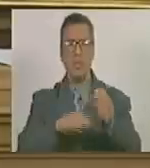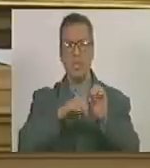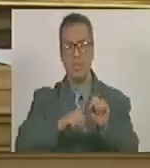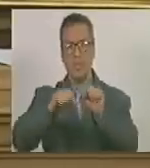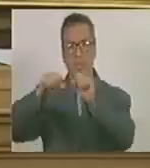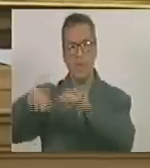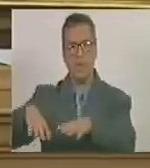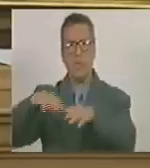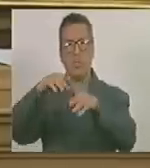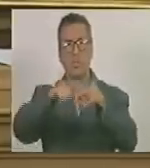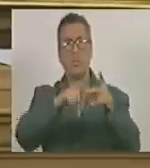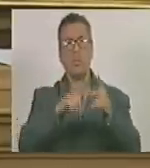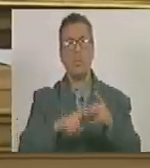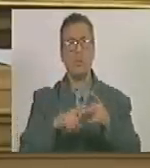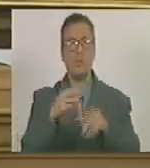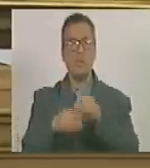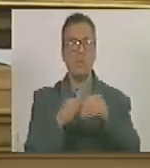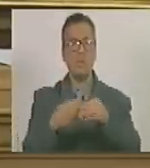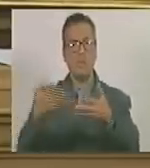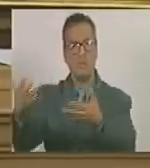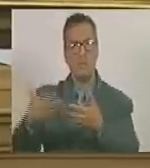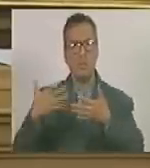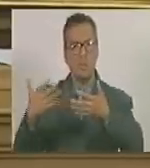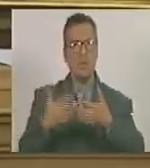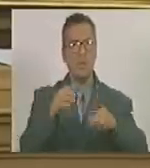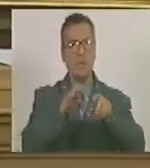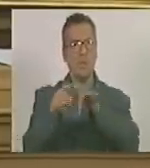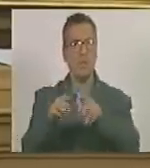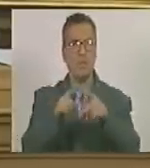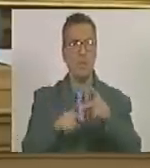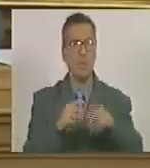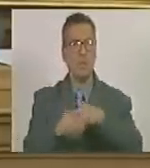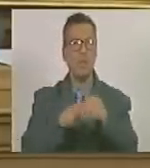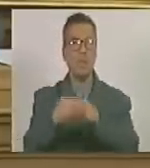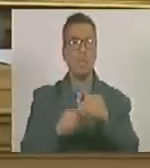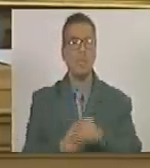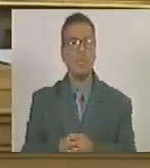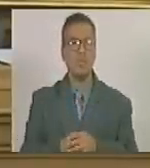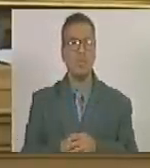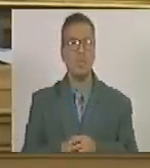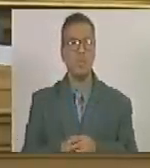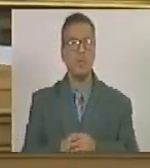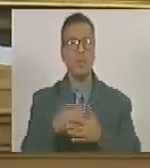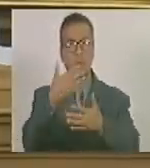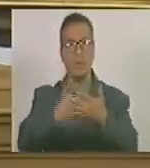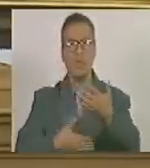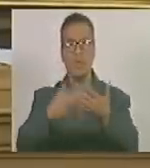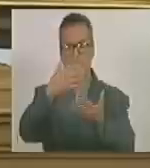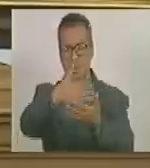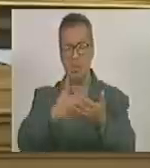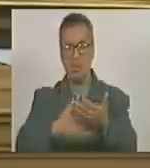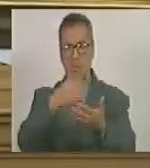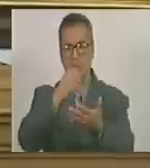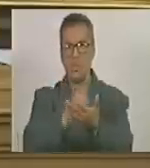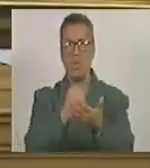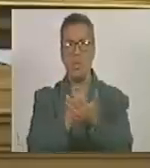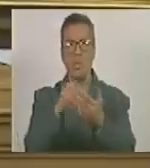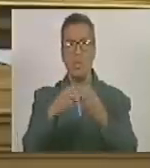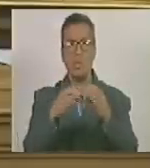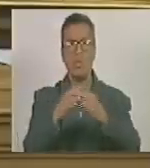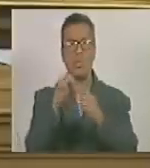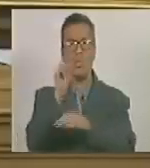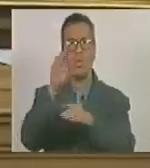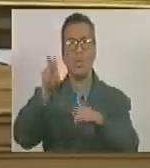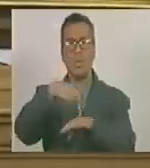renuncia que vayan llegando a secretaría a los efectos de que conste en el acta correspondiente de la sesión de la